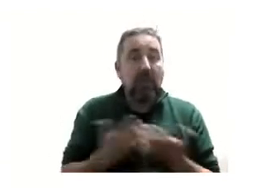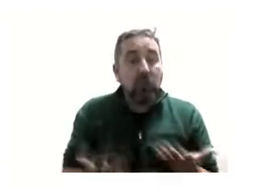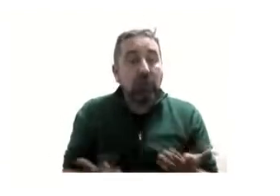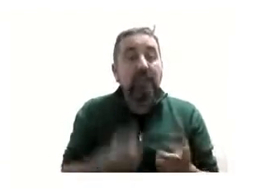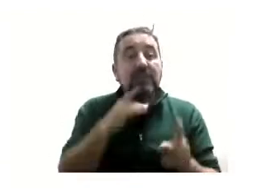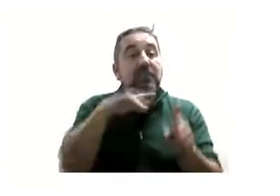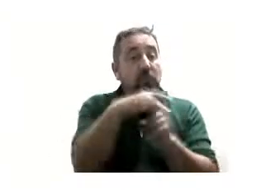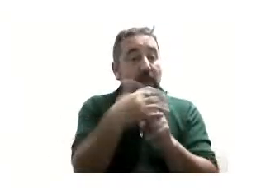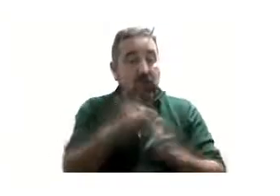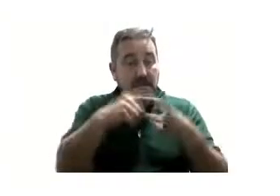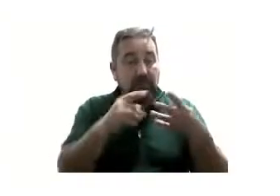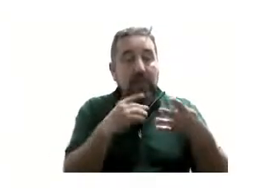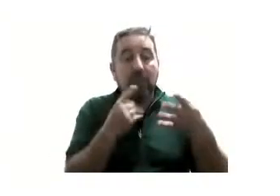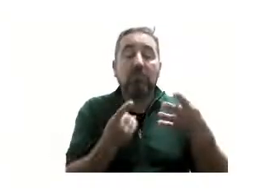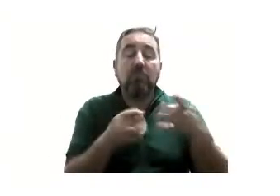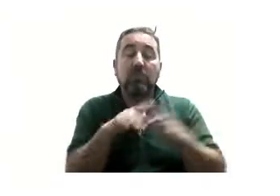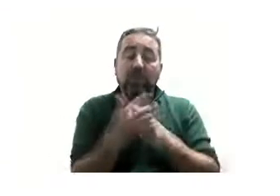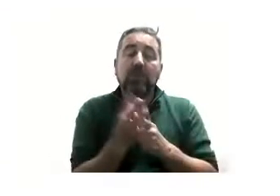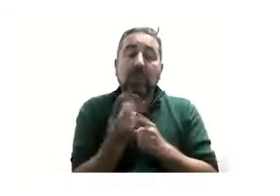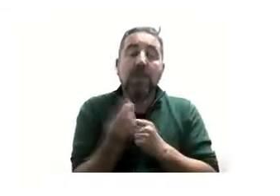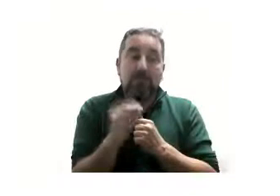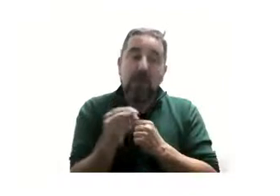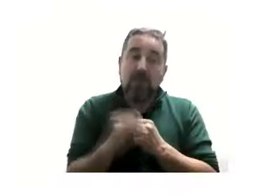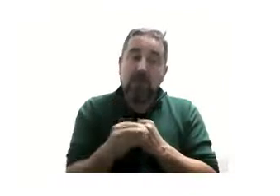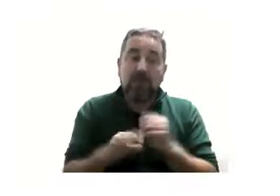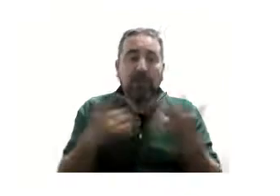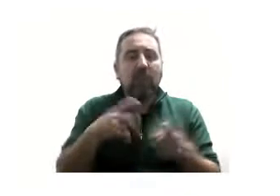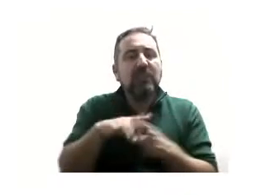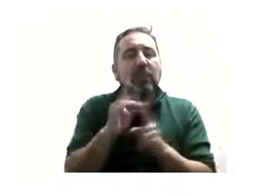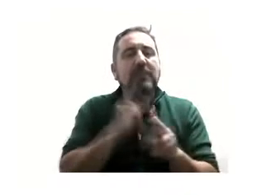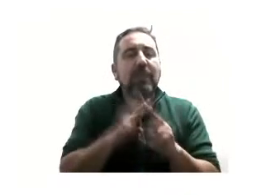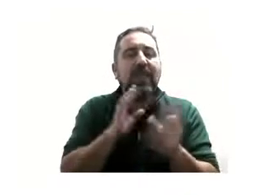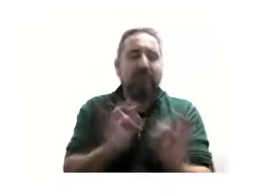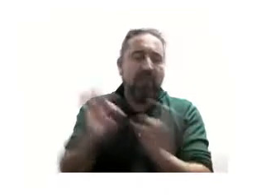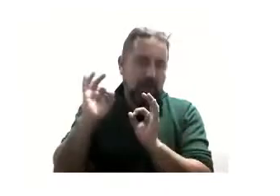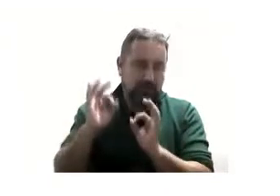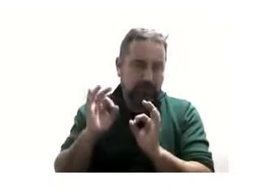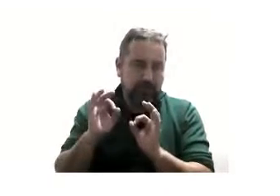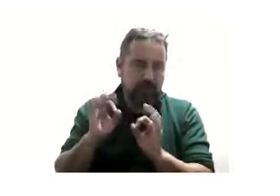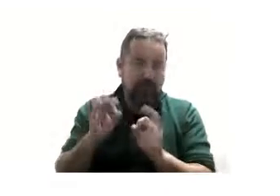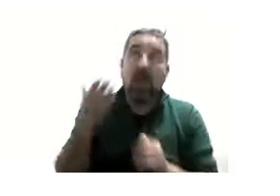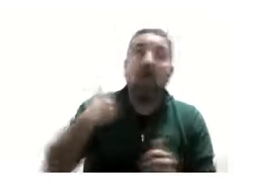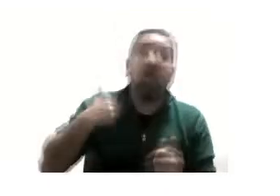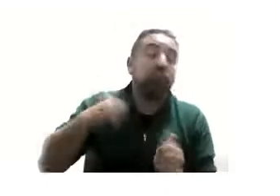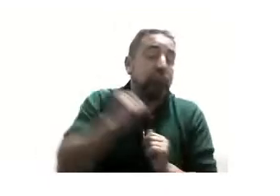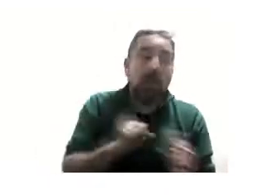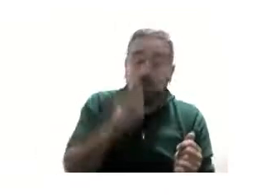van ampliando cada vez más y luego además tenemos situaciones especiales en las que hace años ni se planteaba poner un